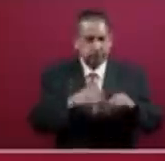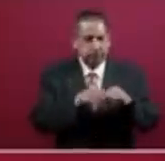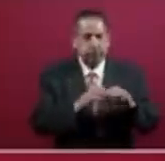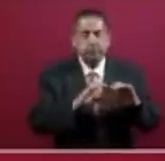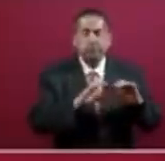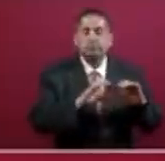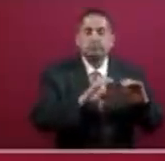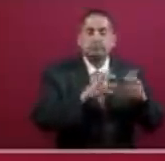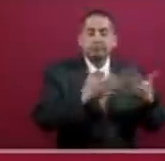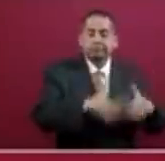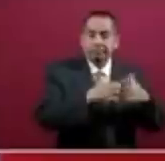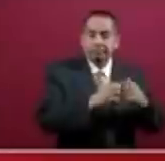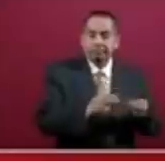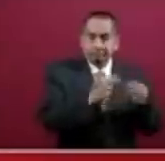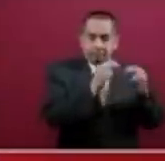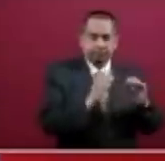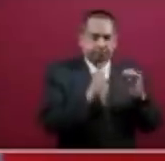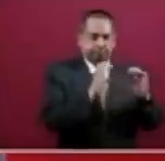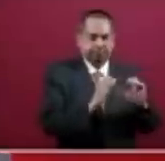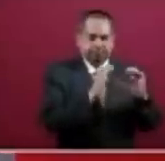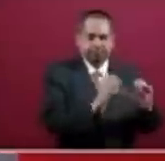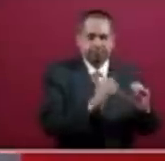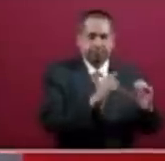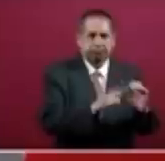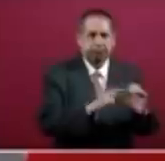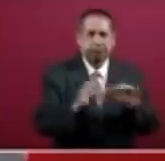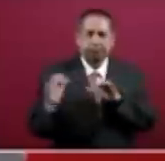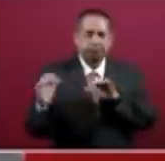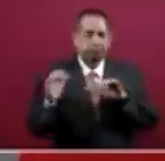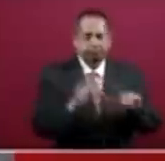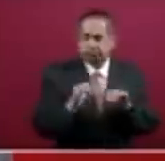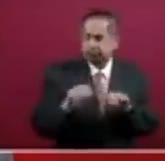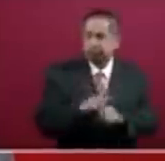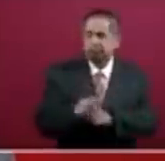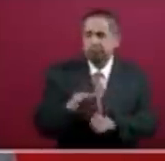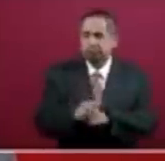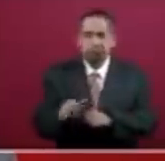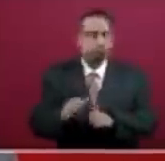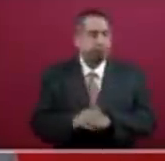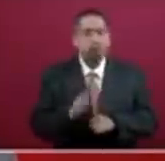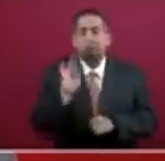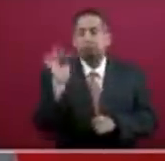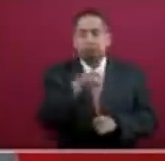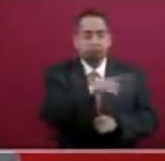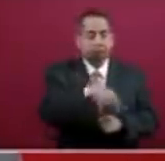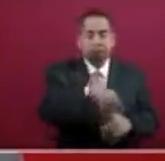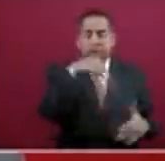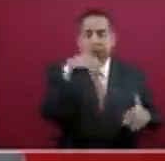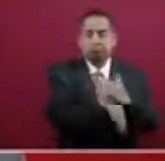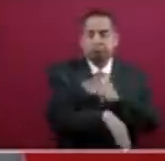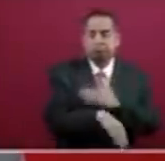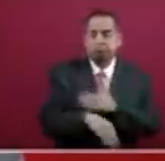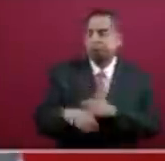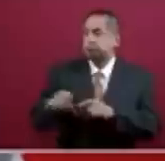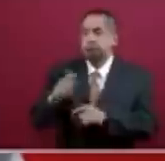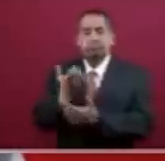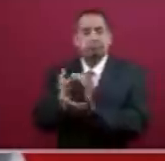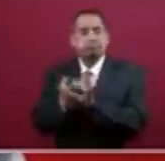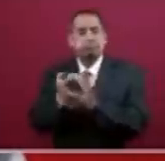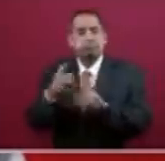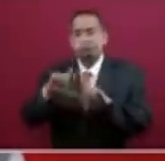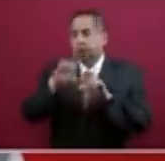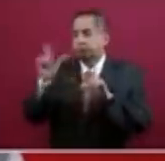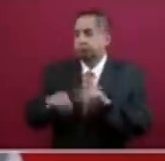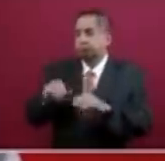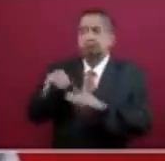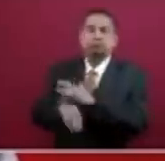negocios porque es desempleo, se afecta a la economía nacional. Entonces,